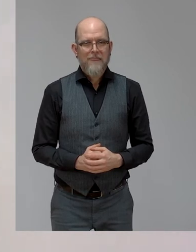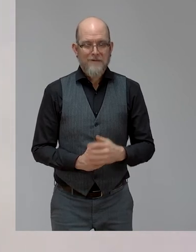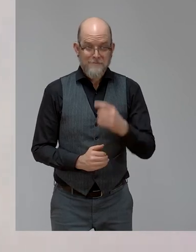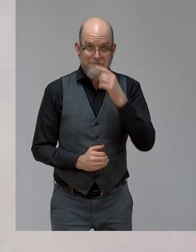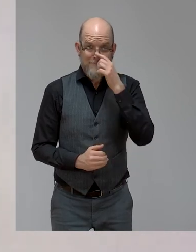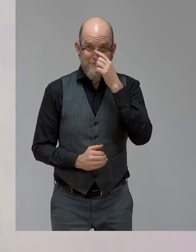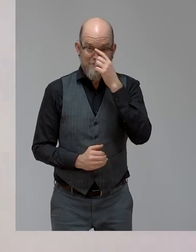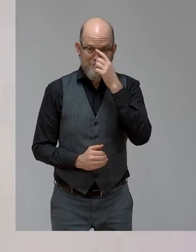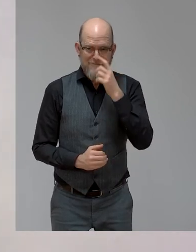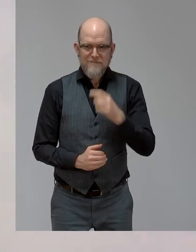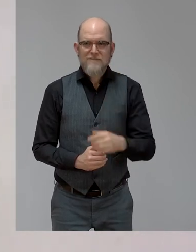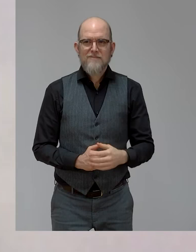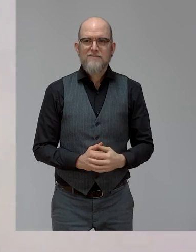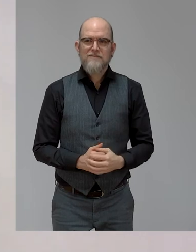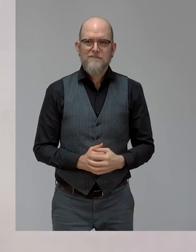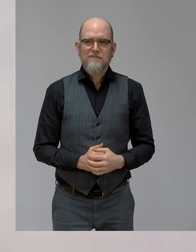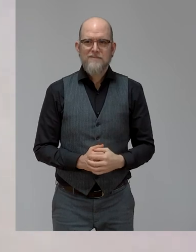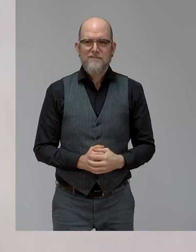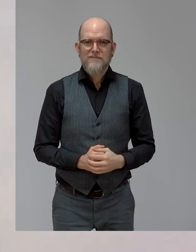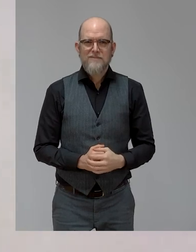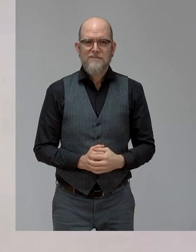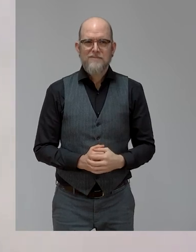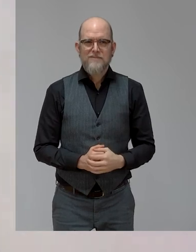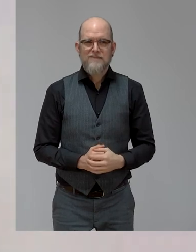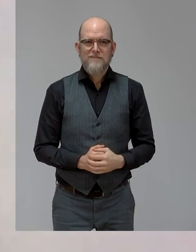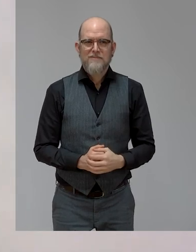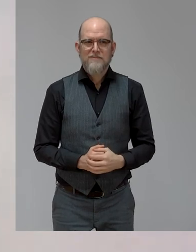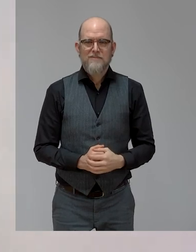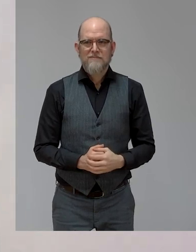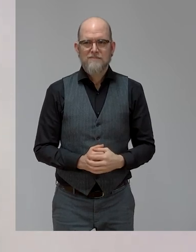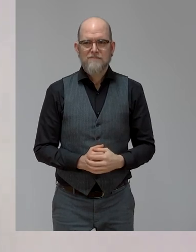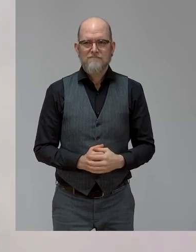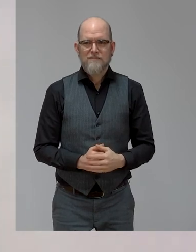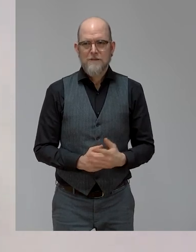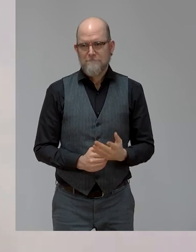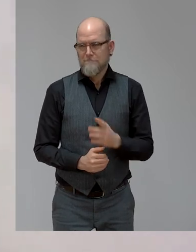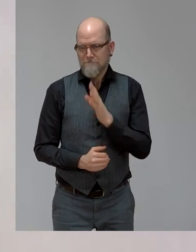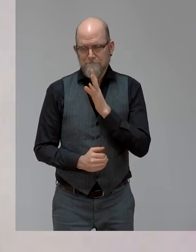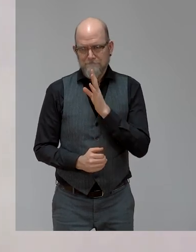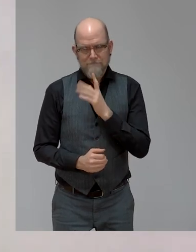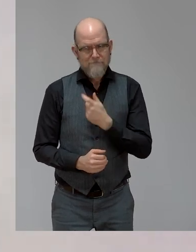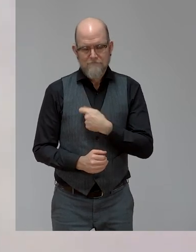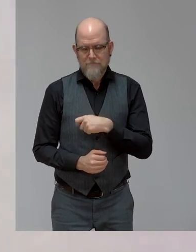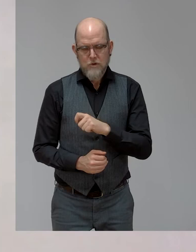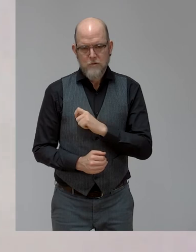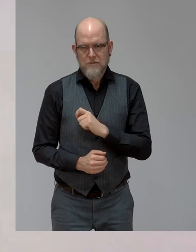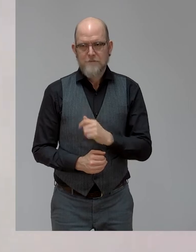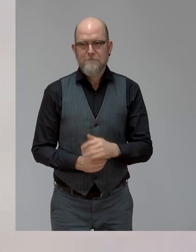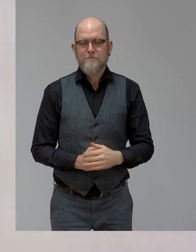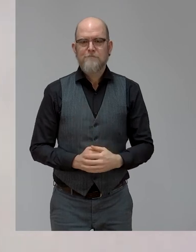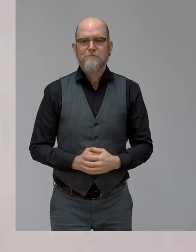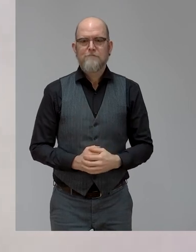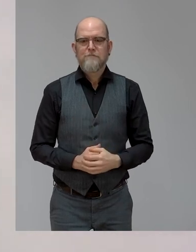personal entre el 4 y 5% que debe ser para personas con discapacidad, como podría ser el caso de Brasil, Chile, Costa